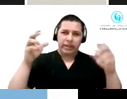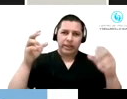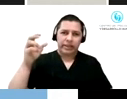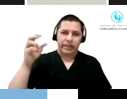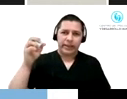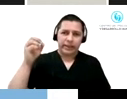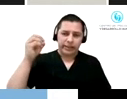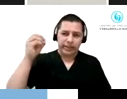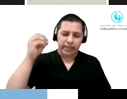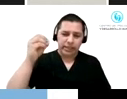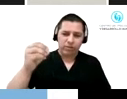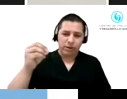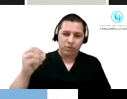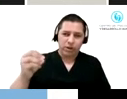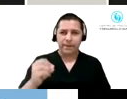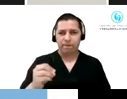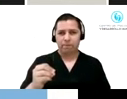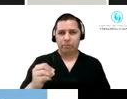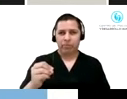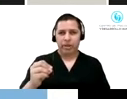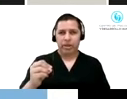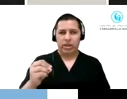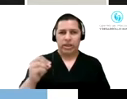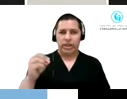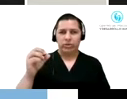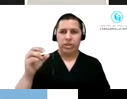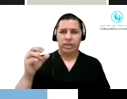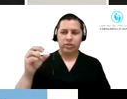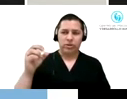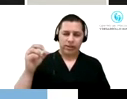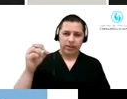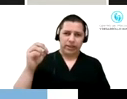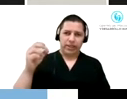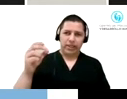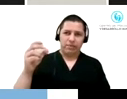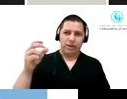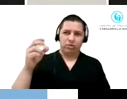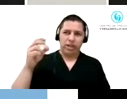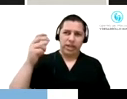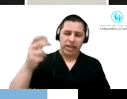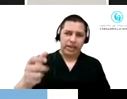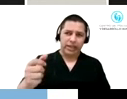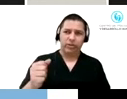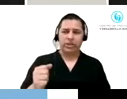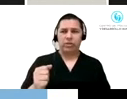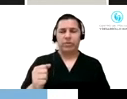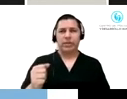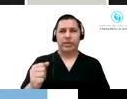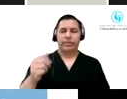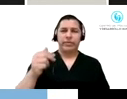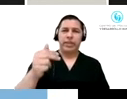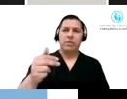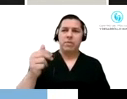¿verdad? Si es hombre o mujer, es un sesgo desde la masculinidad, el agresor es el